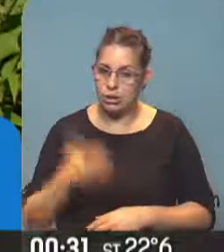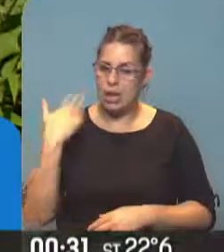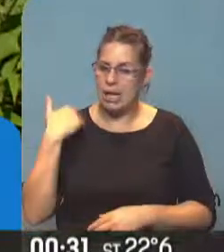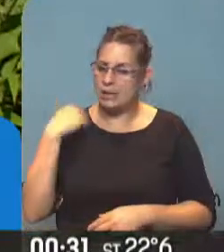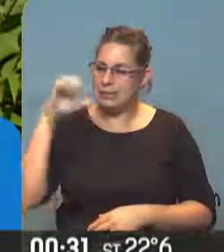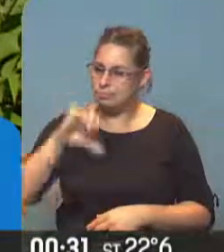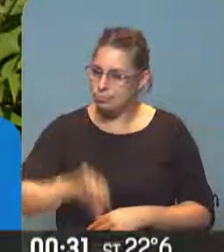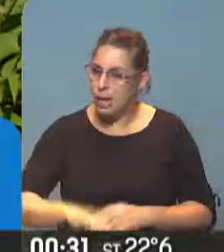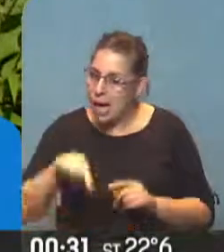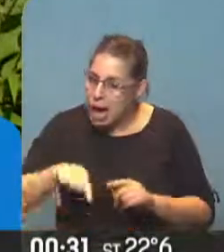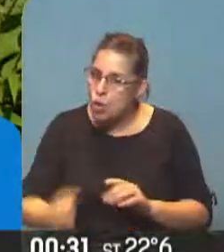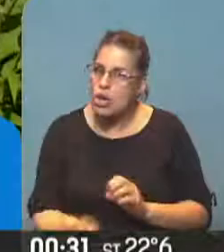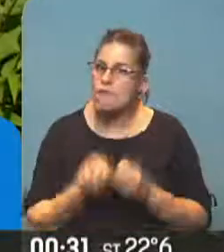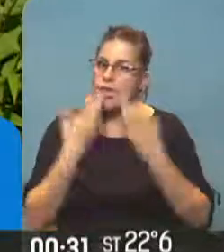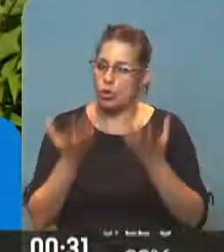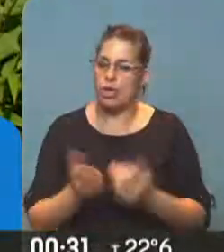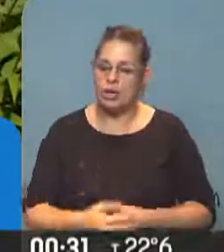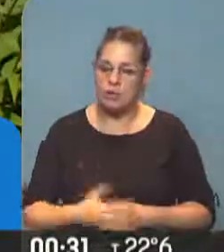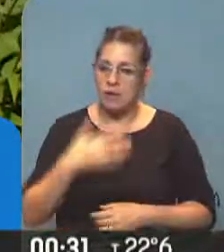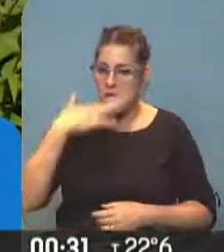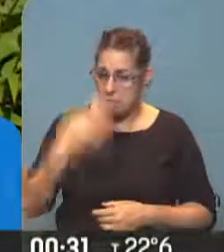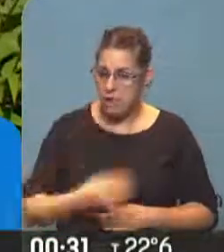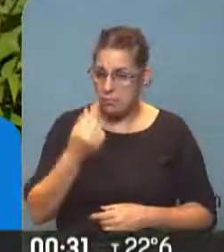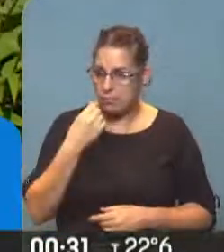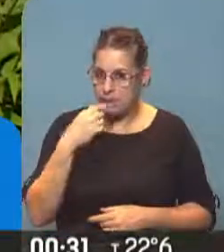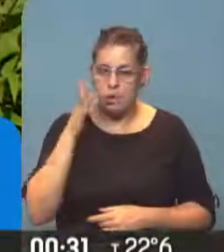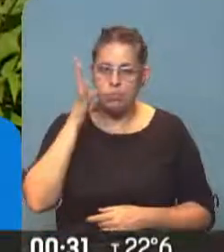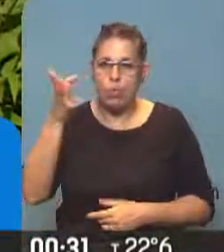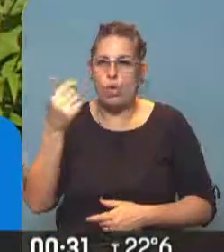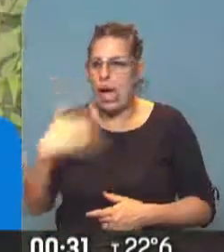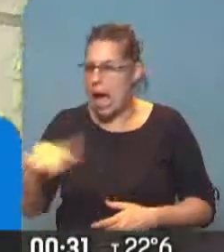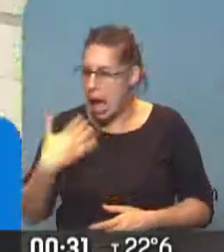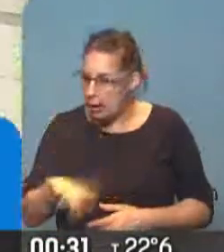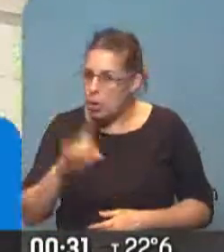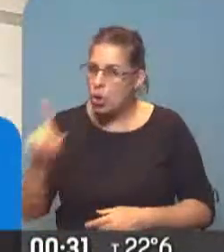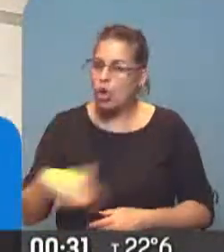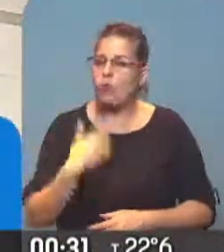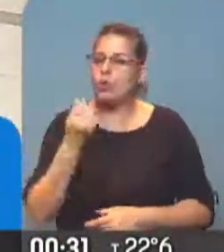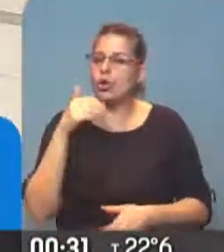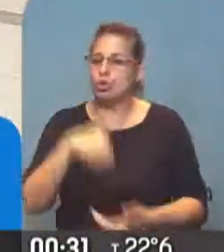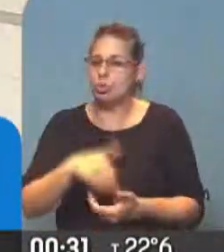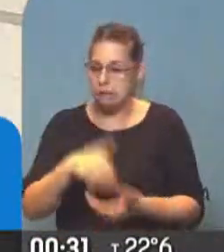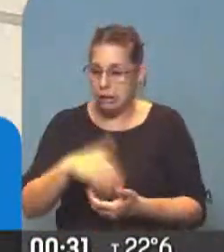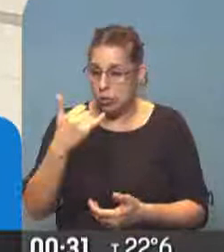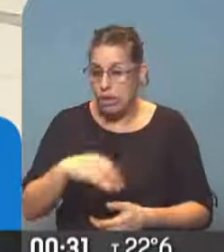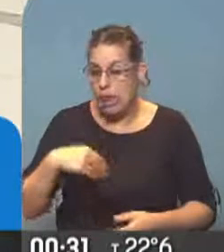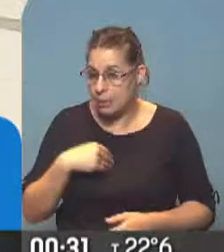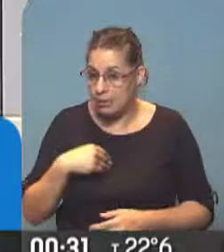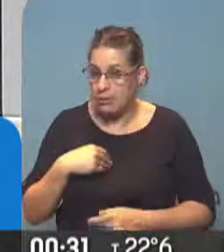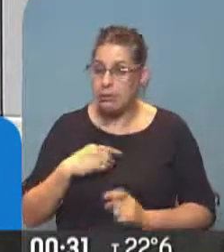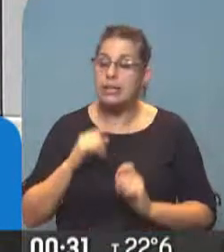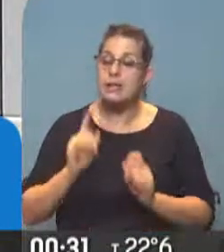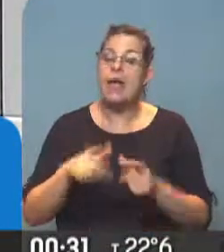castigado. Es verdad que hay precios que son un poco elevados y que se debe a los costos internos que tenemos y que lamentablemente hacen que la